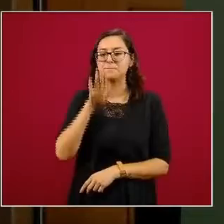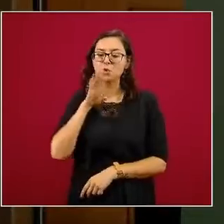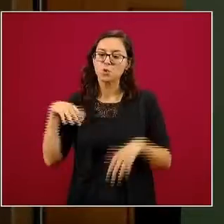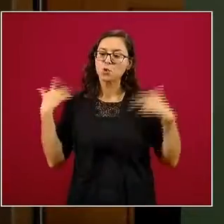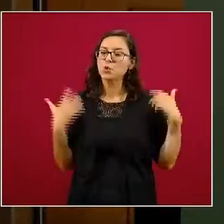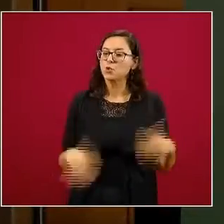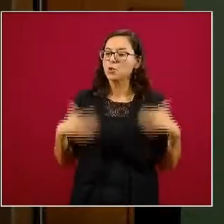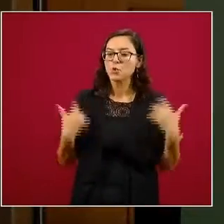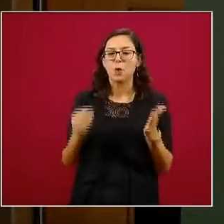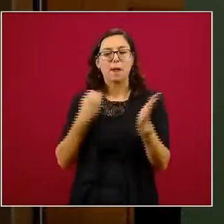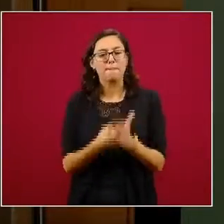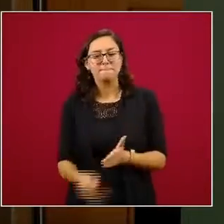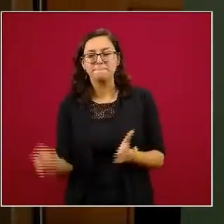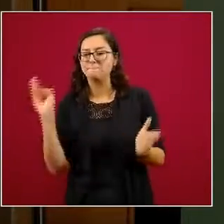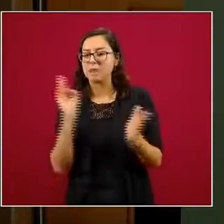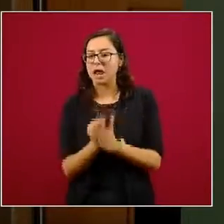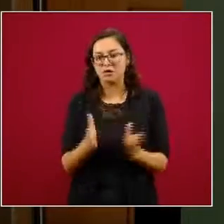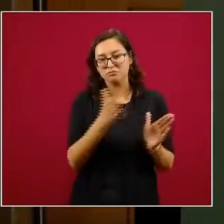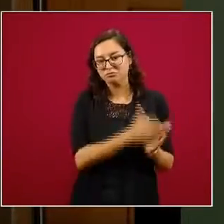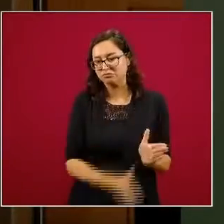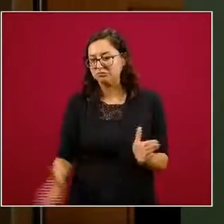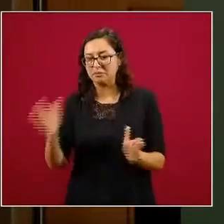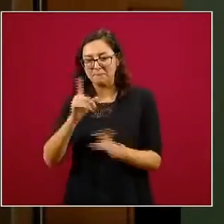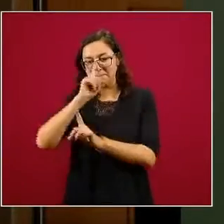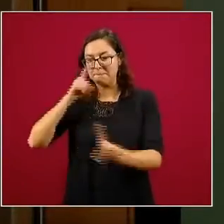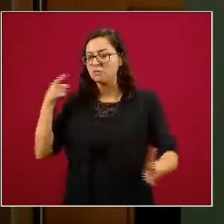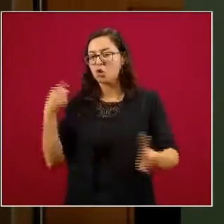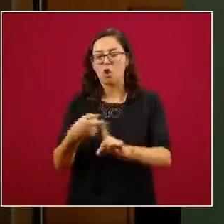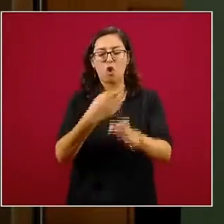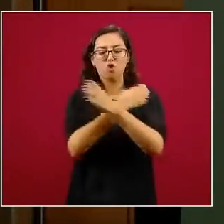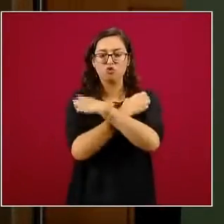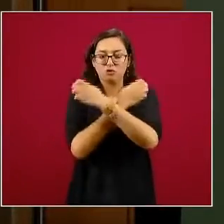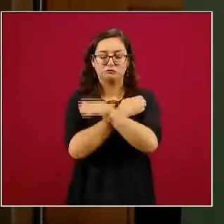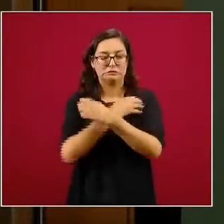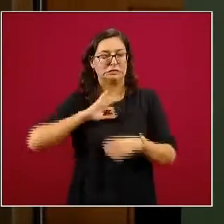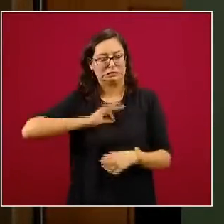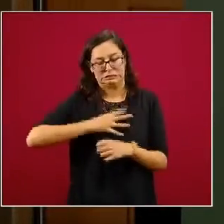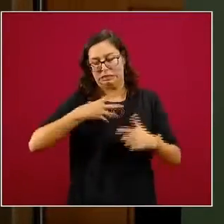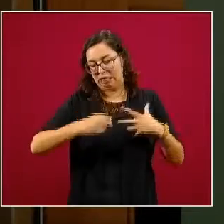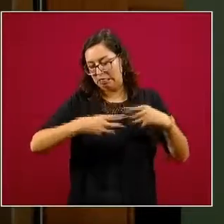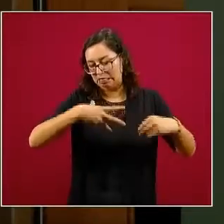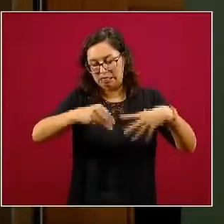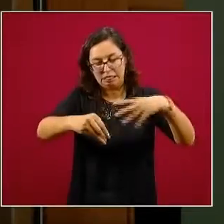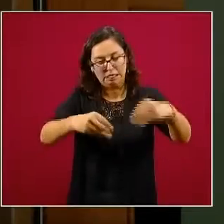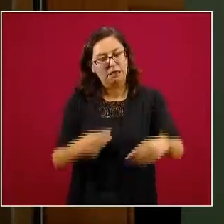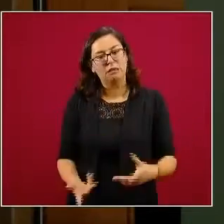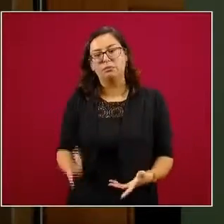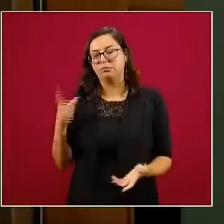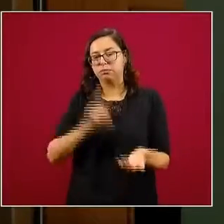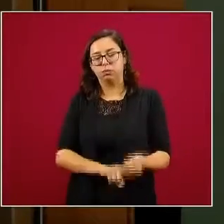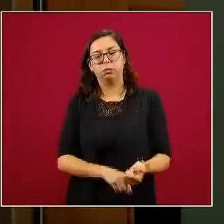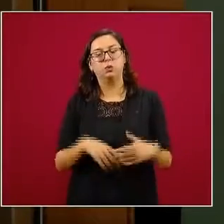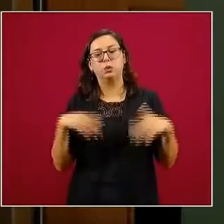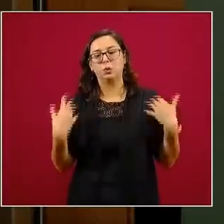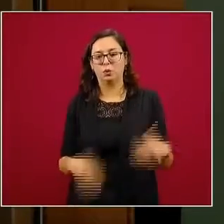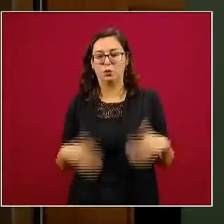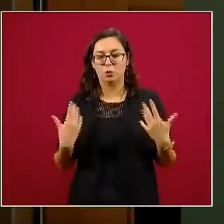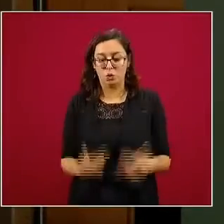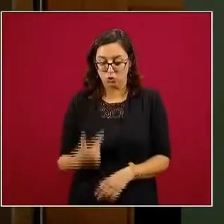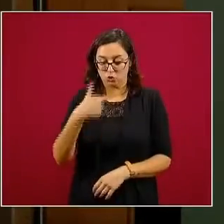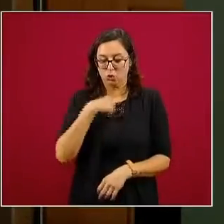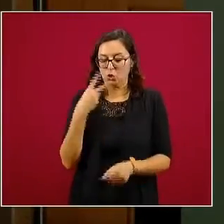complejos que pudieran necesitar. Un sistema que se desarrolle en base a estos principios será un sistema más universal y más